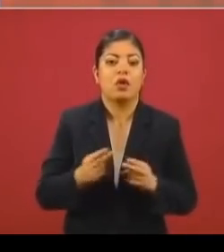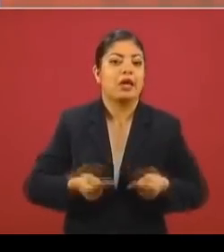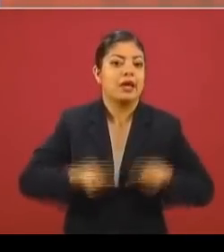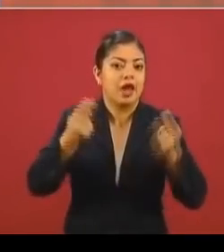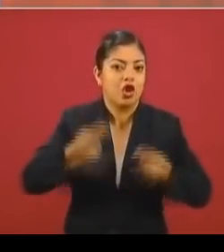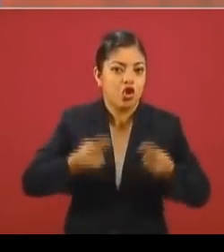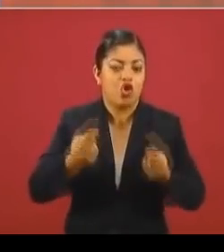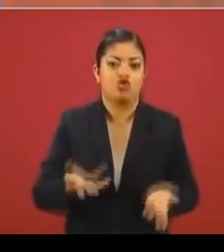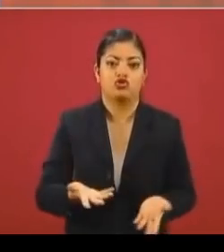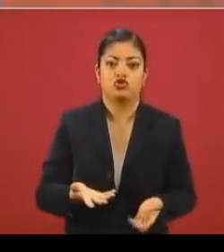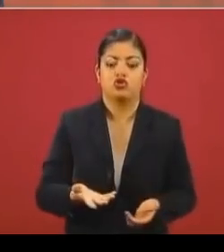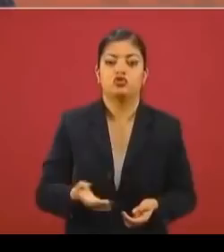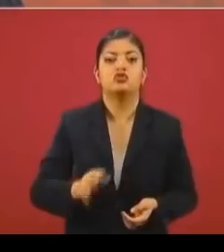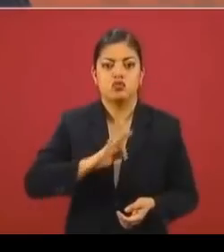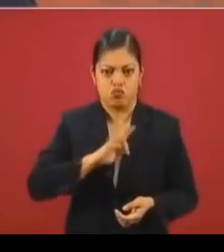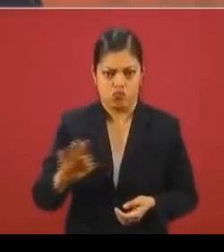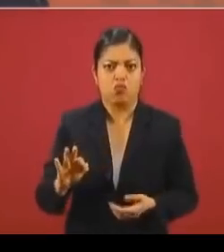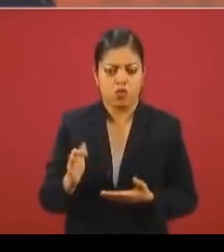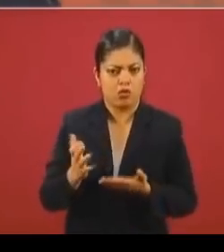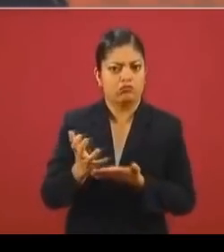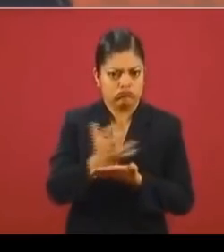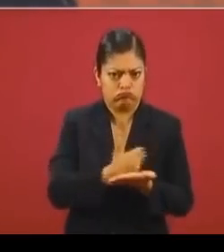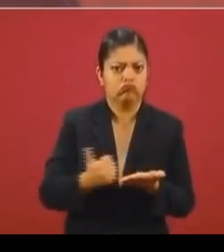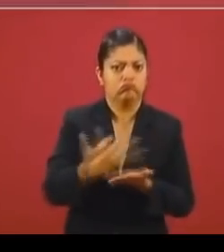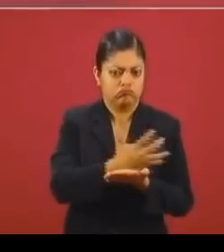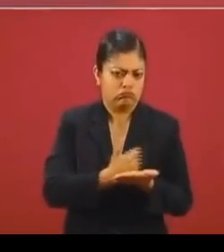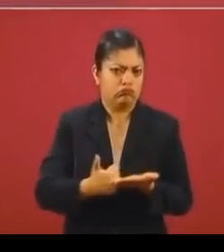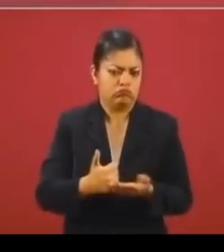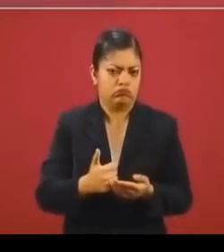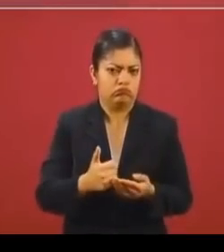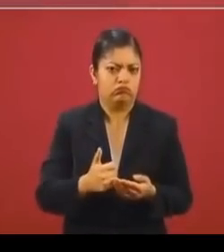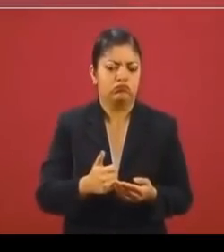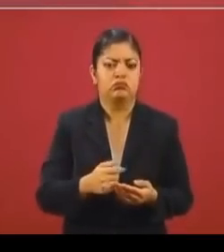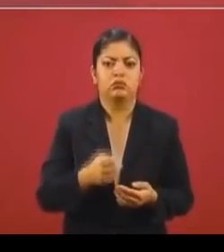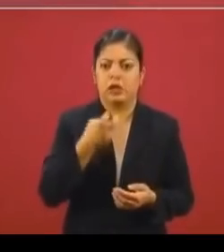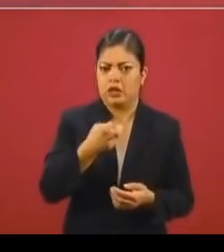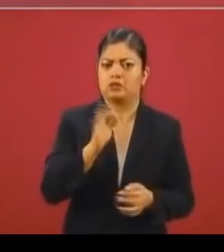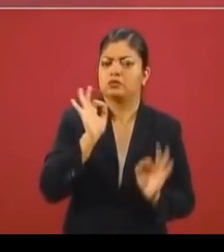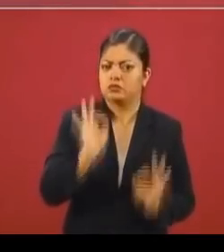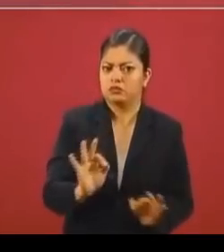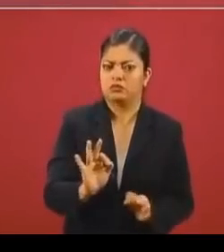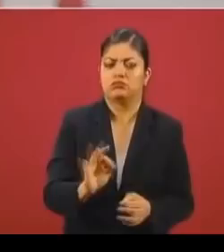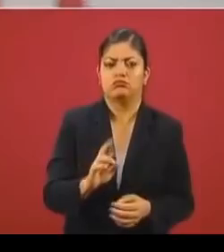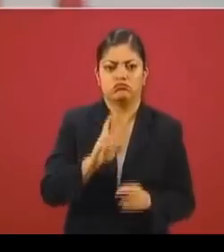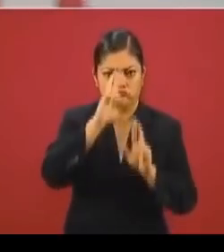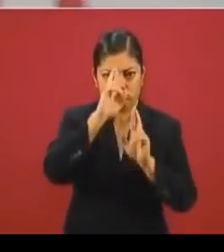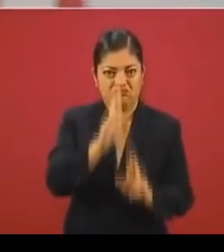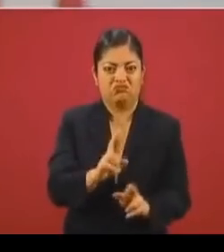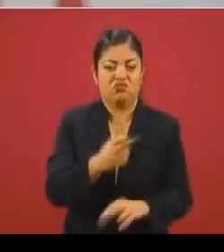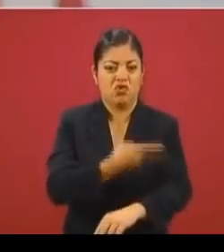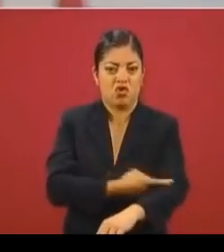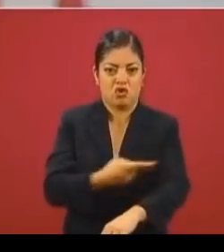se pueden obtener ganancias razonables, que eso es lícito. Lo que no